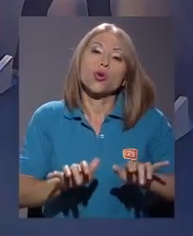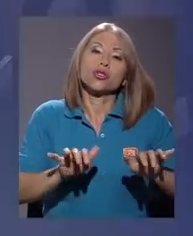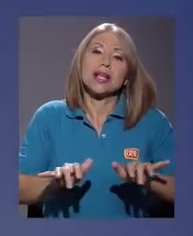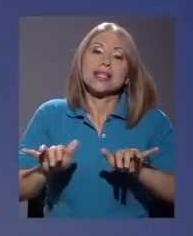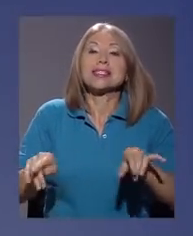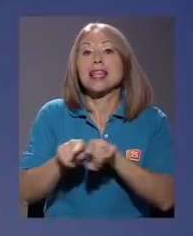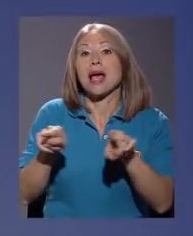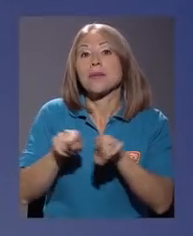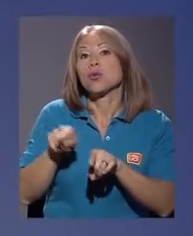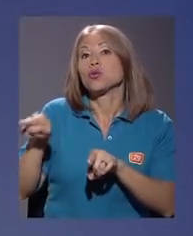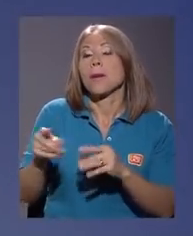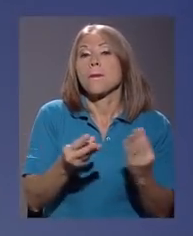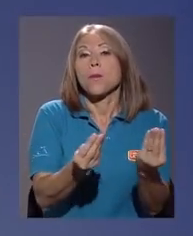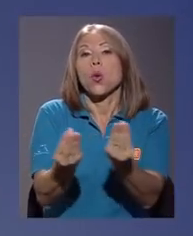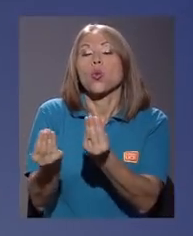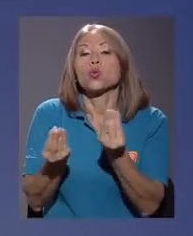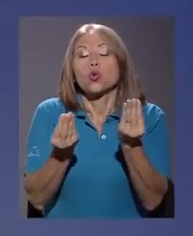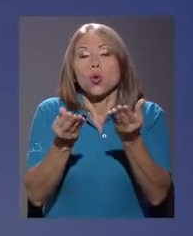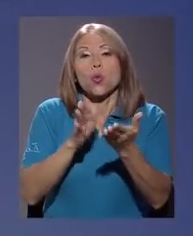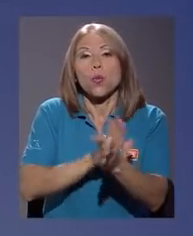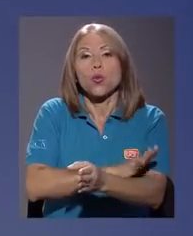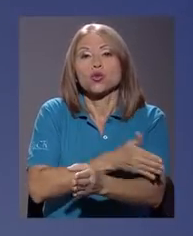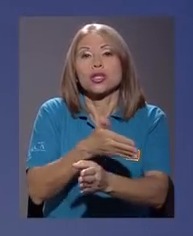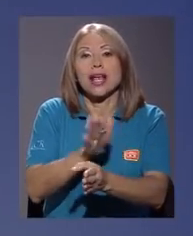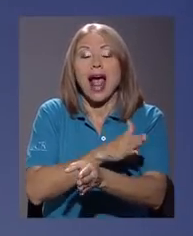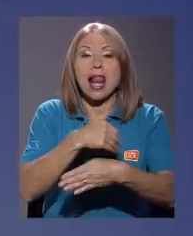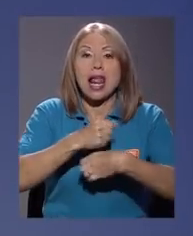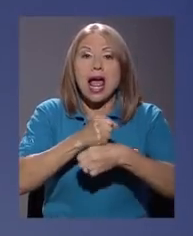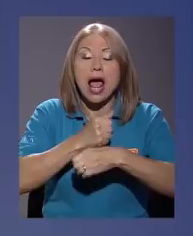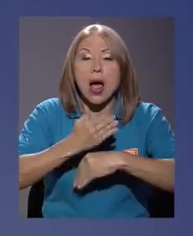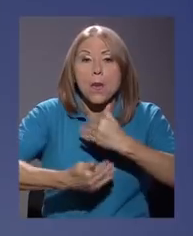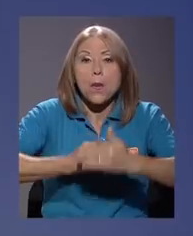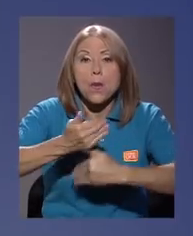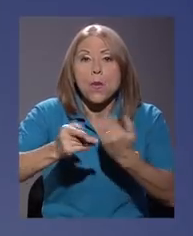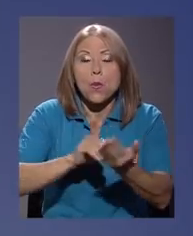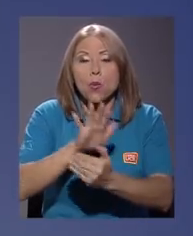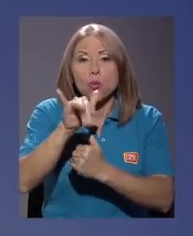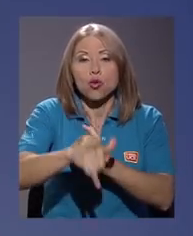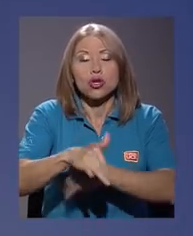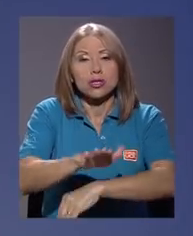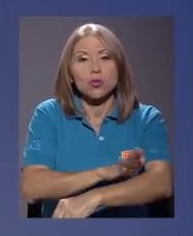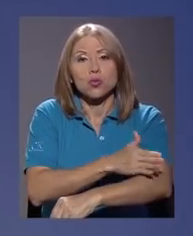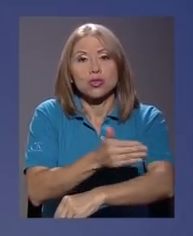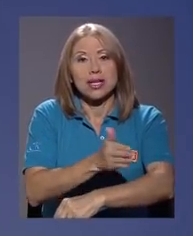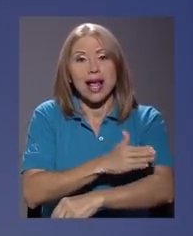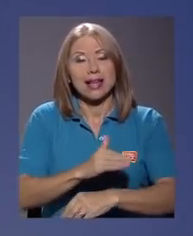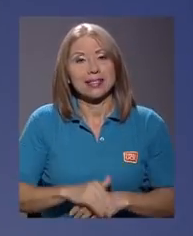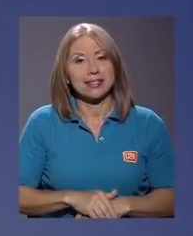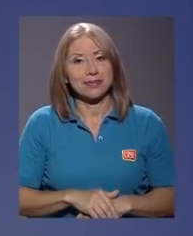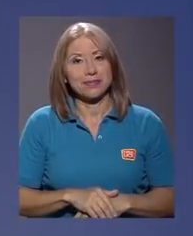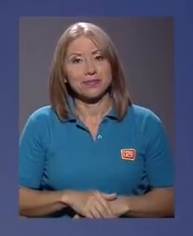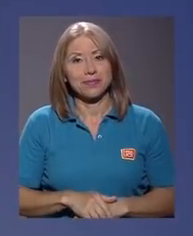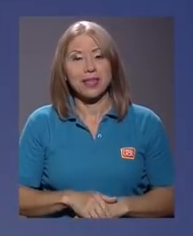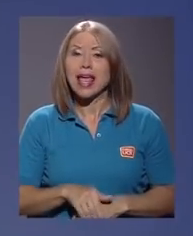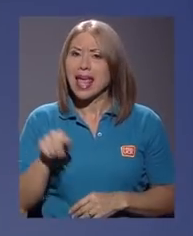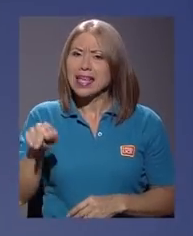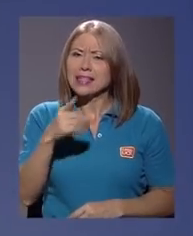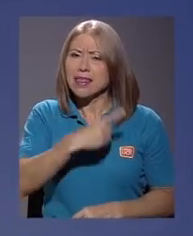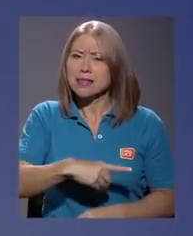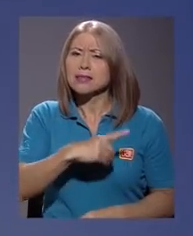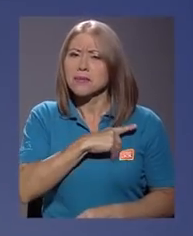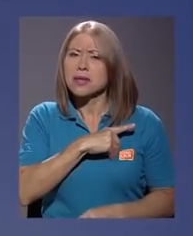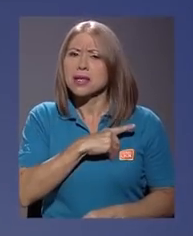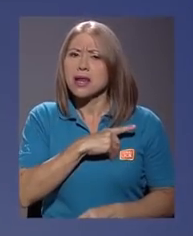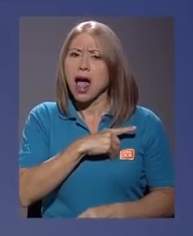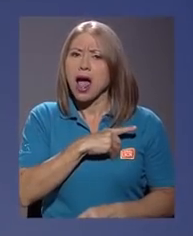en un productor musical en un gestor de proyectos eh musicales eh cuán cuán útil ha sido esa disciplina que